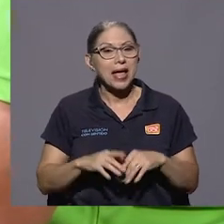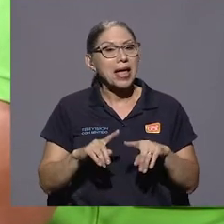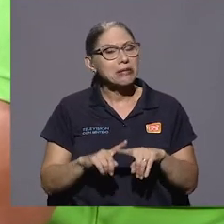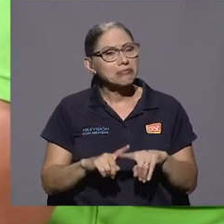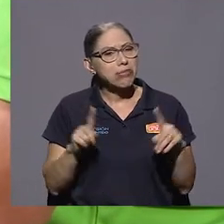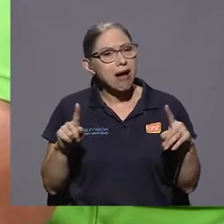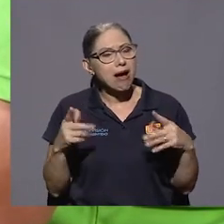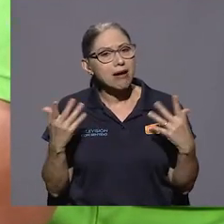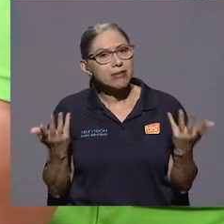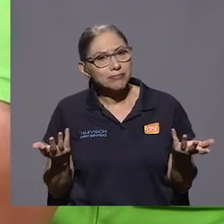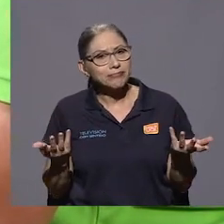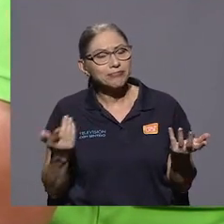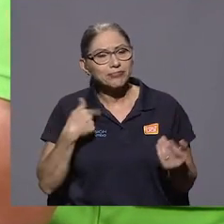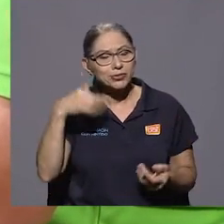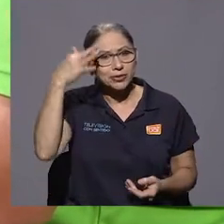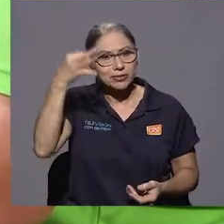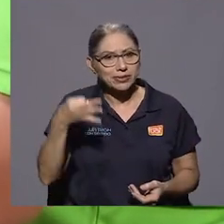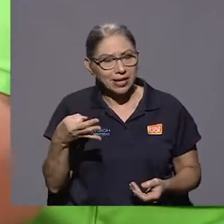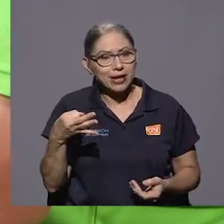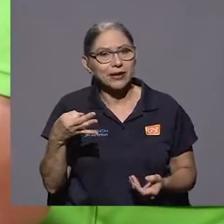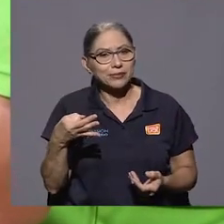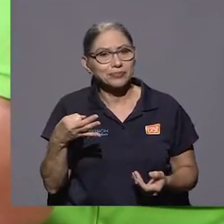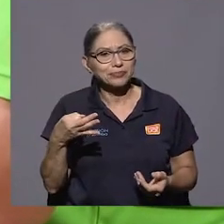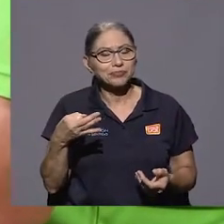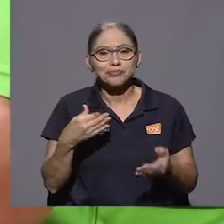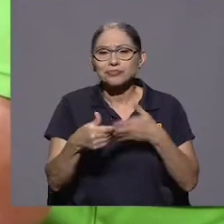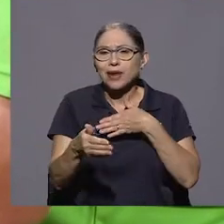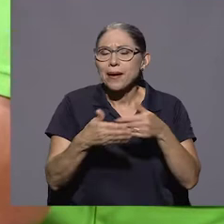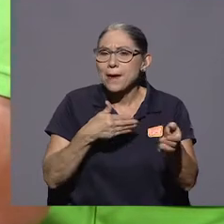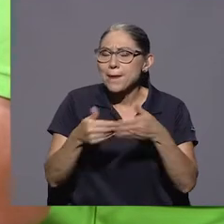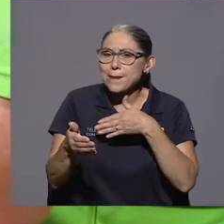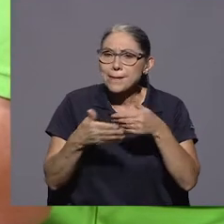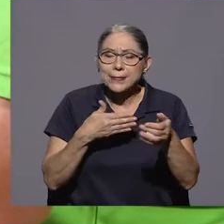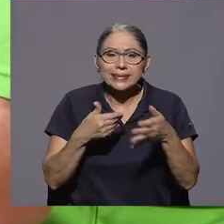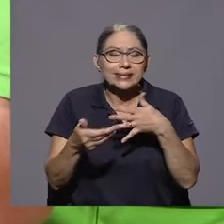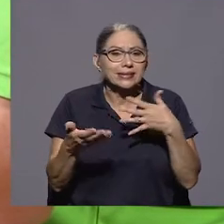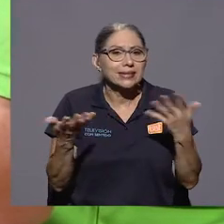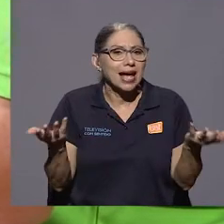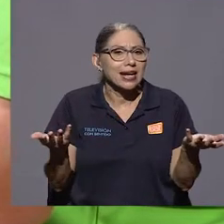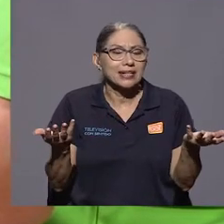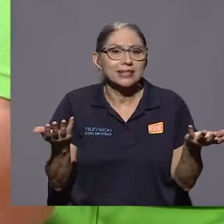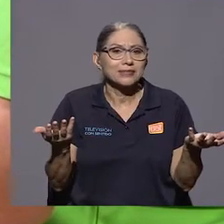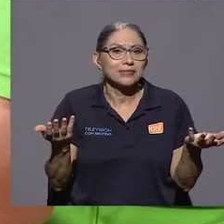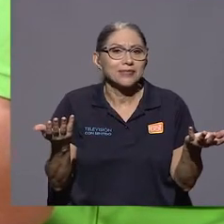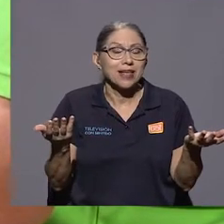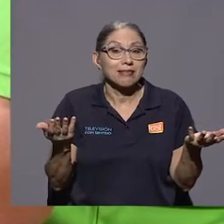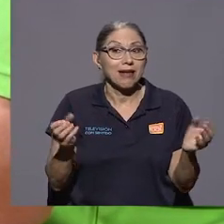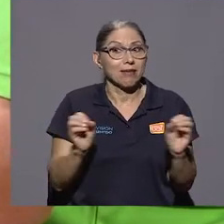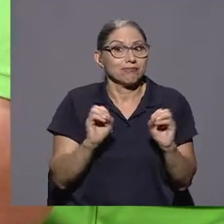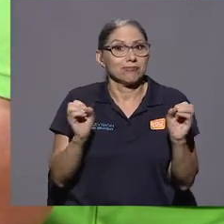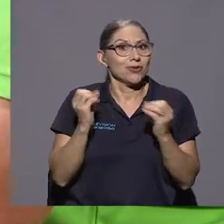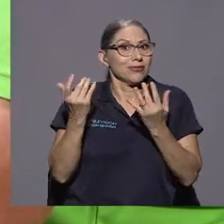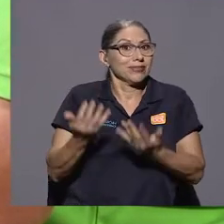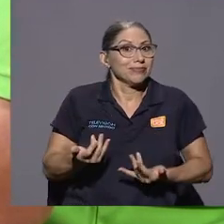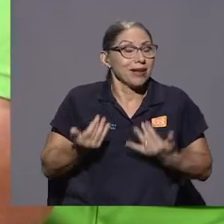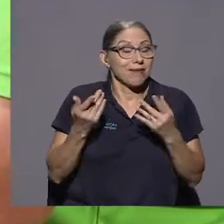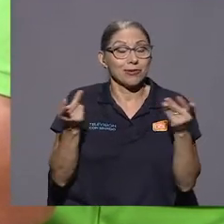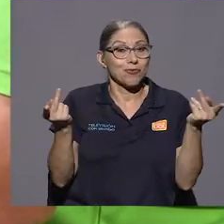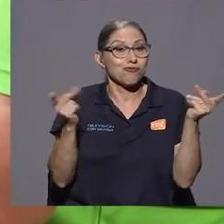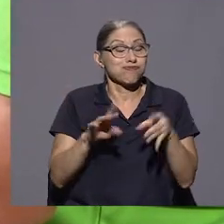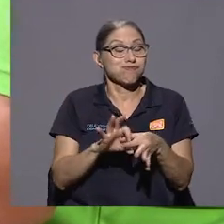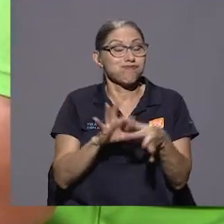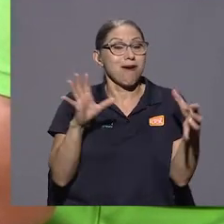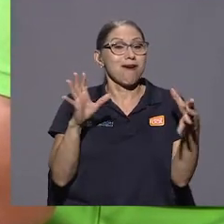Pero creo que a pesar de haber sido totalmente inesperado dentro de los